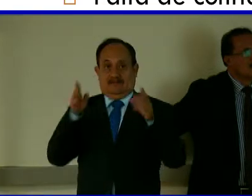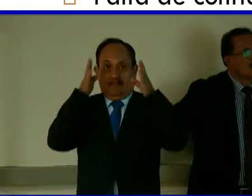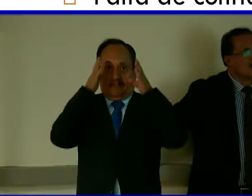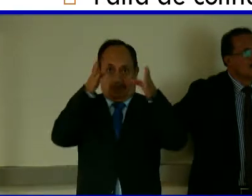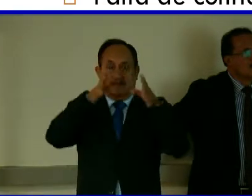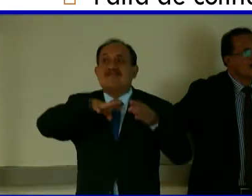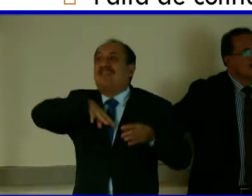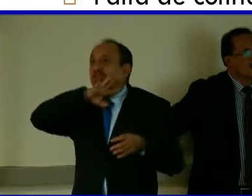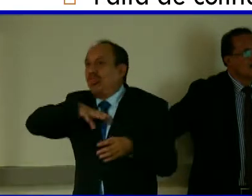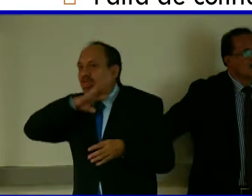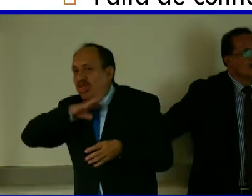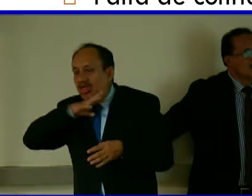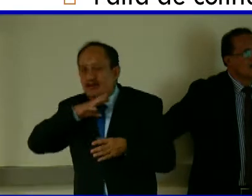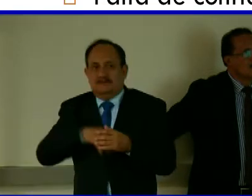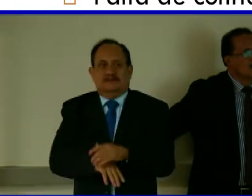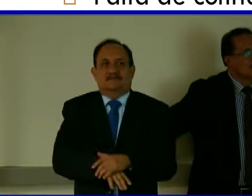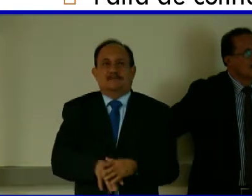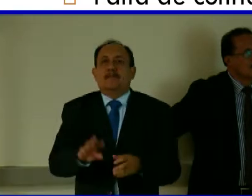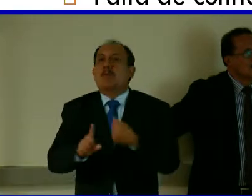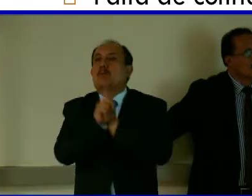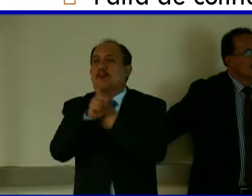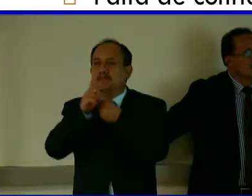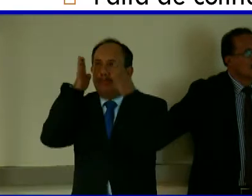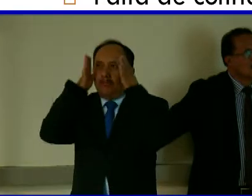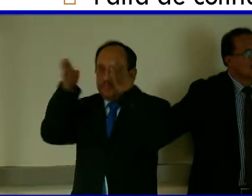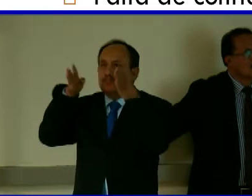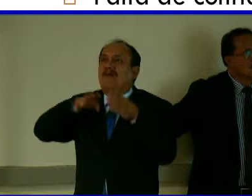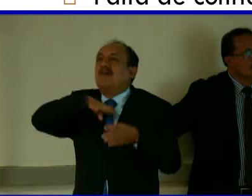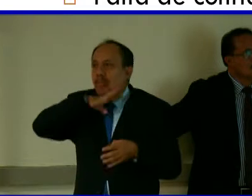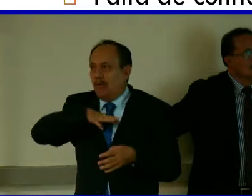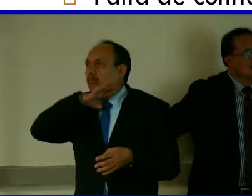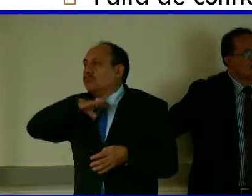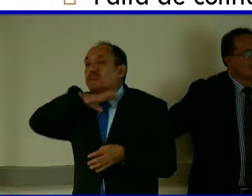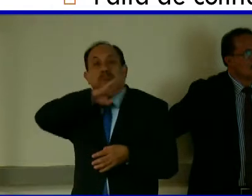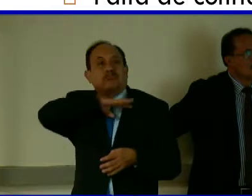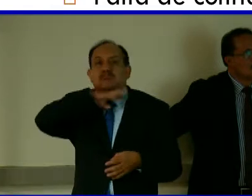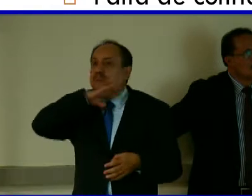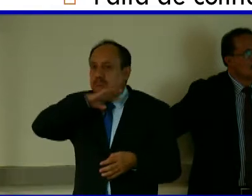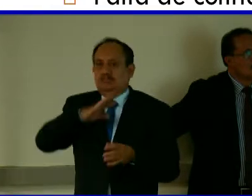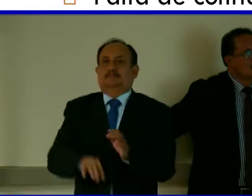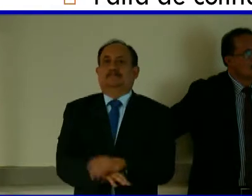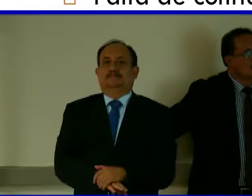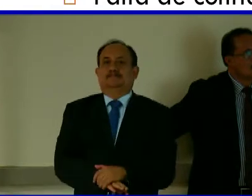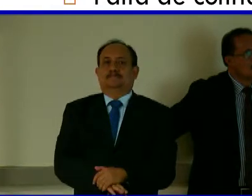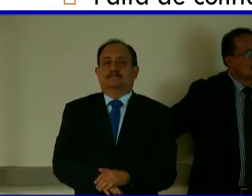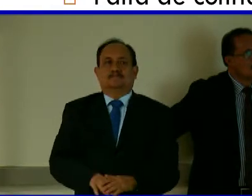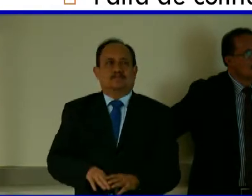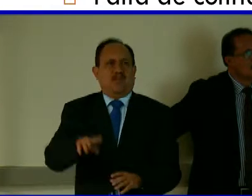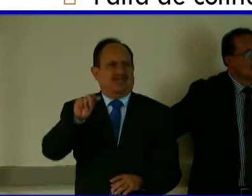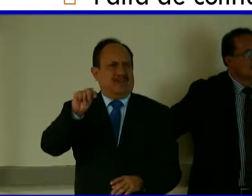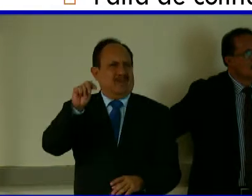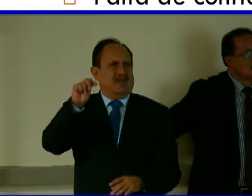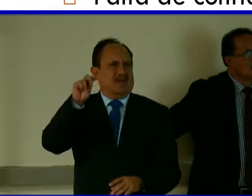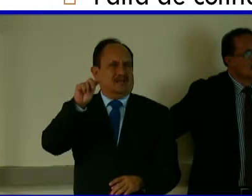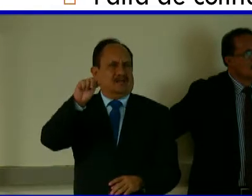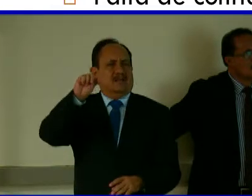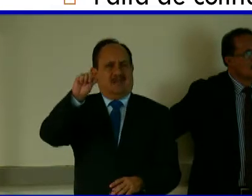del niño con TDA, pero problemas de concentración. El niño de TDA está en el